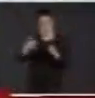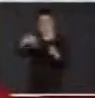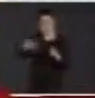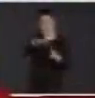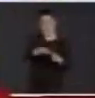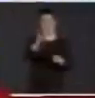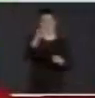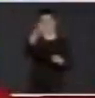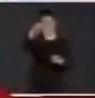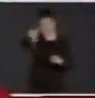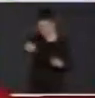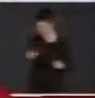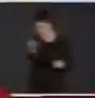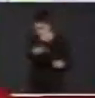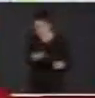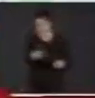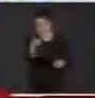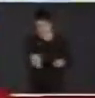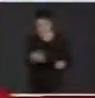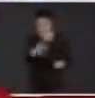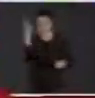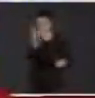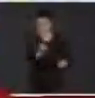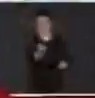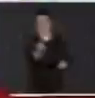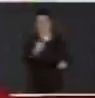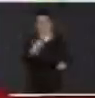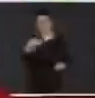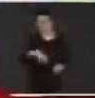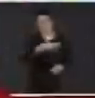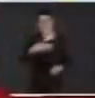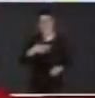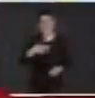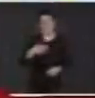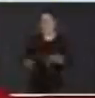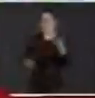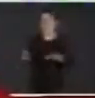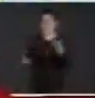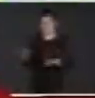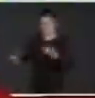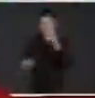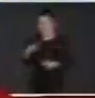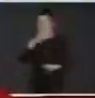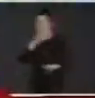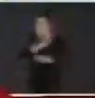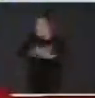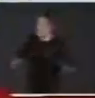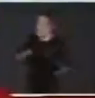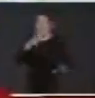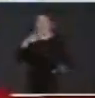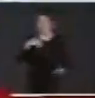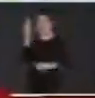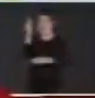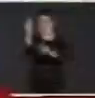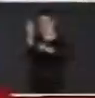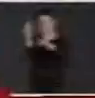chicharrero. En recuerdo de Memo yo rezo y grito ya basta. Porque yo con un simple muñeco no puedo hacer nada.